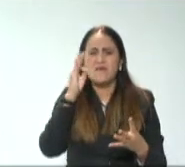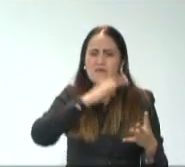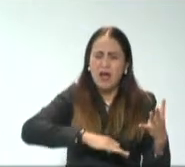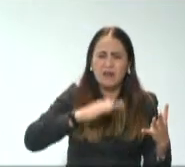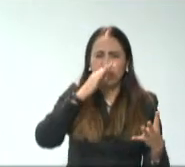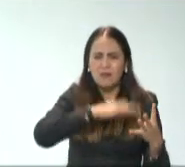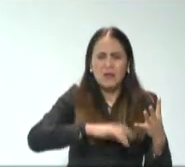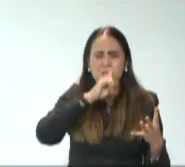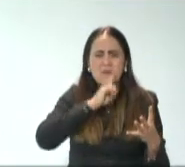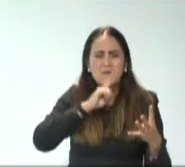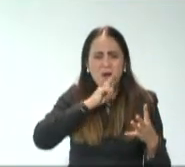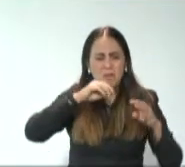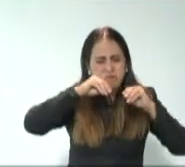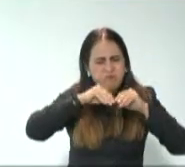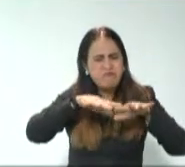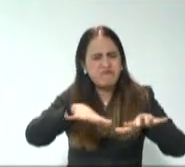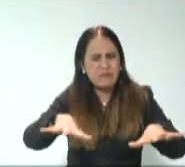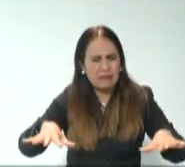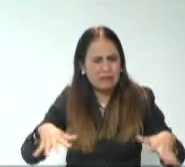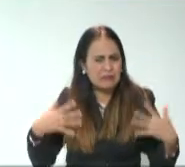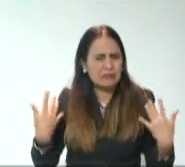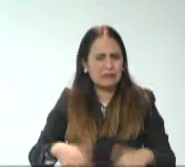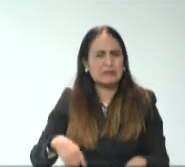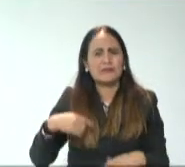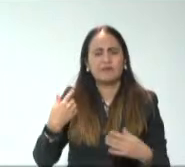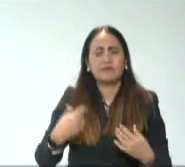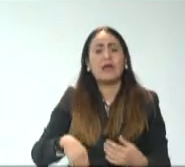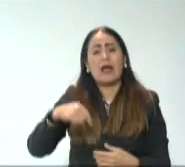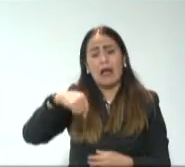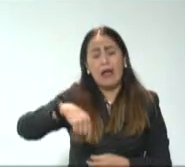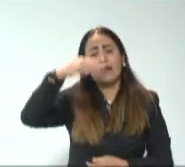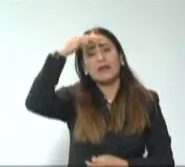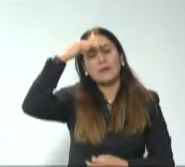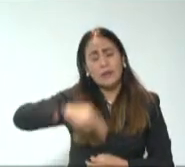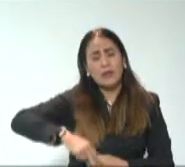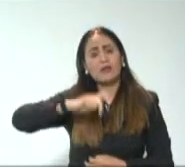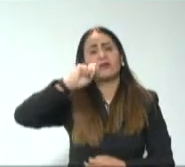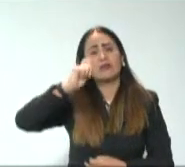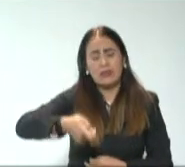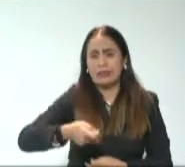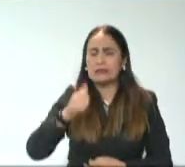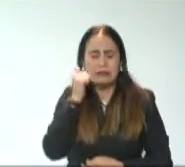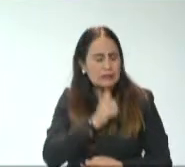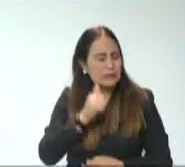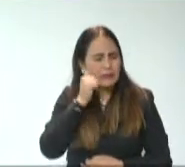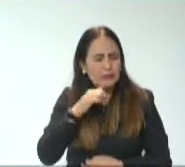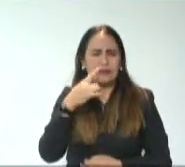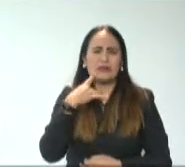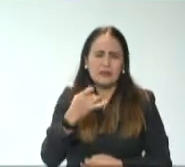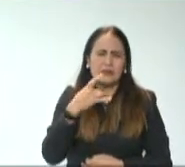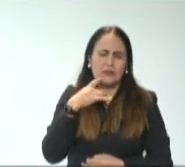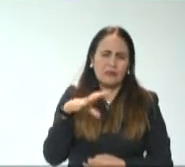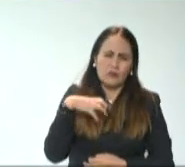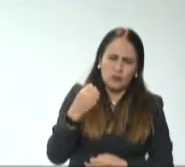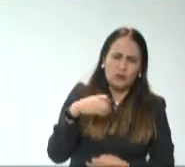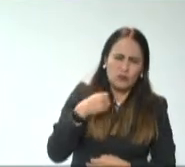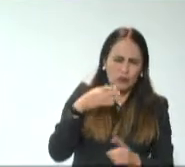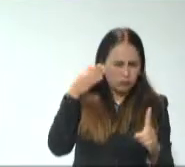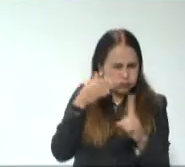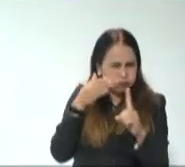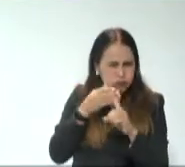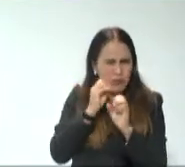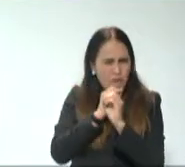grande como bien Usted lo ha dicho México ha utado por el camino de la transparencia total y ante este